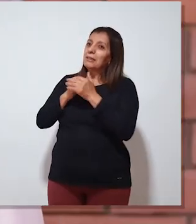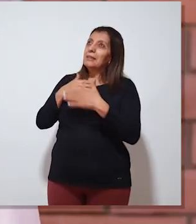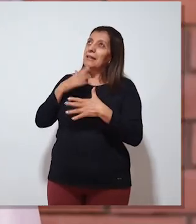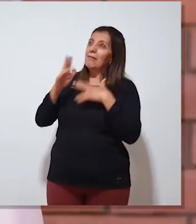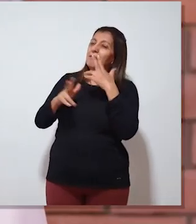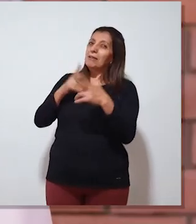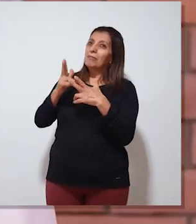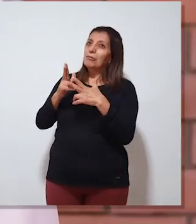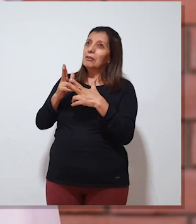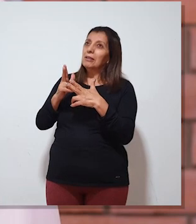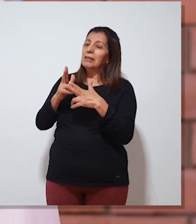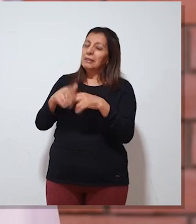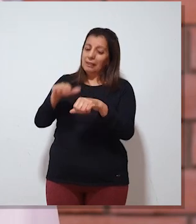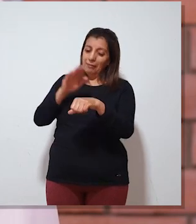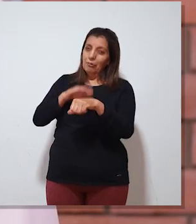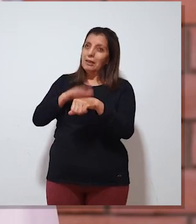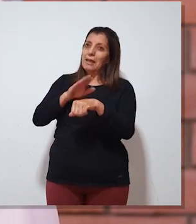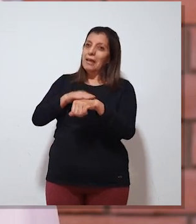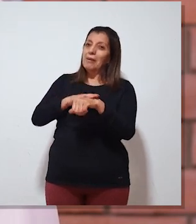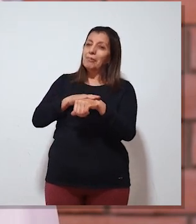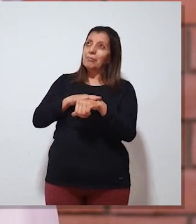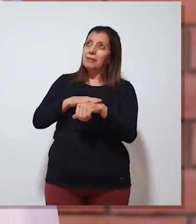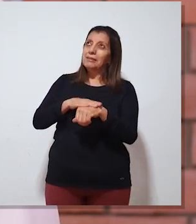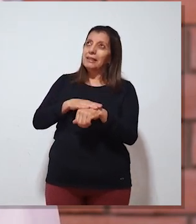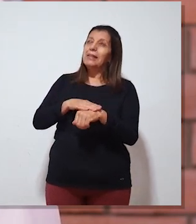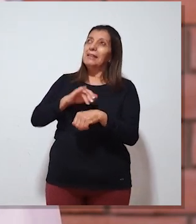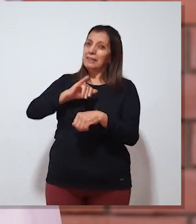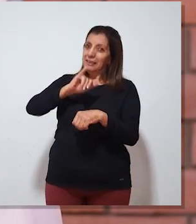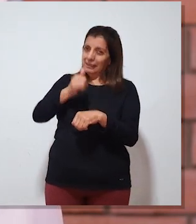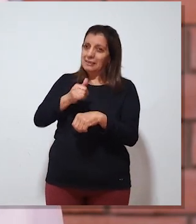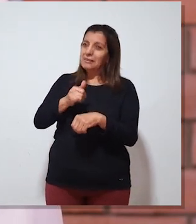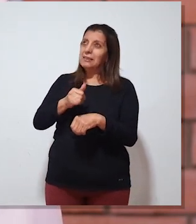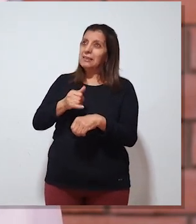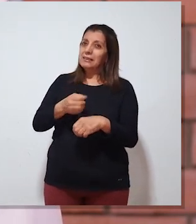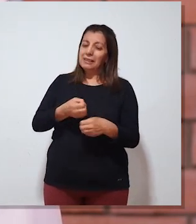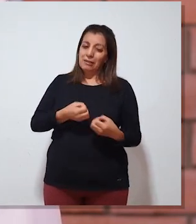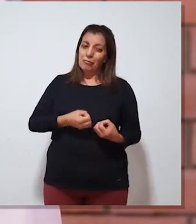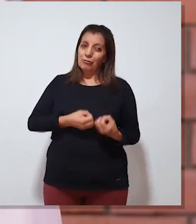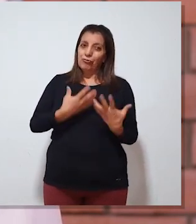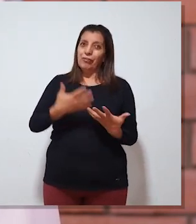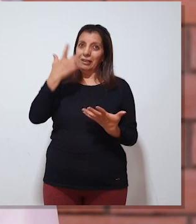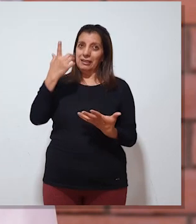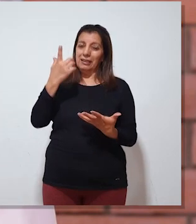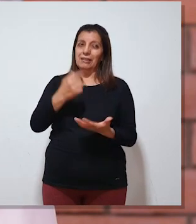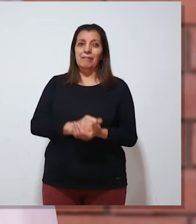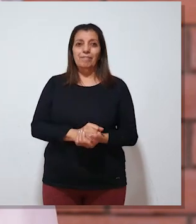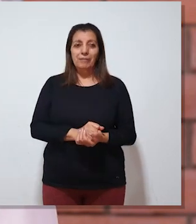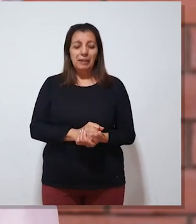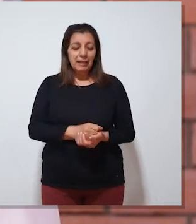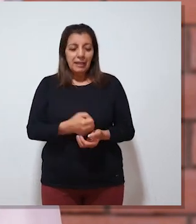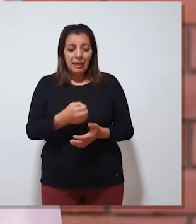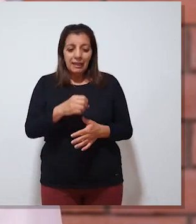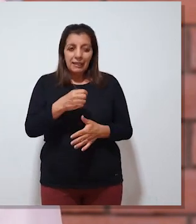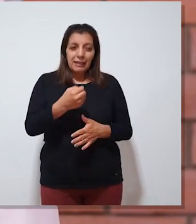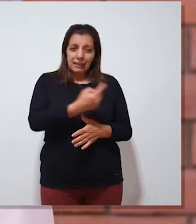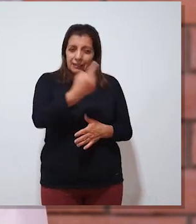Decir serenos y confiados como María, hágase tu voluntad, es nuestra meta. Nuestro deseo de vivir